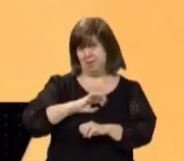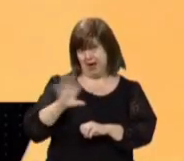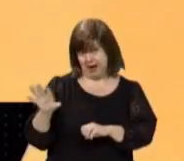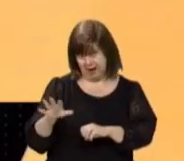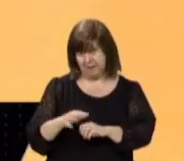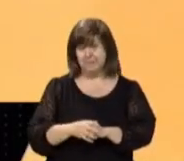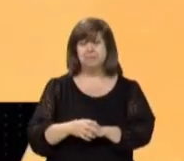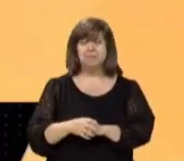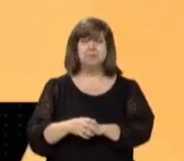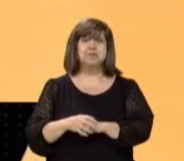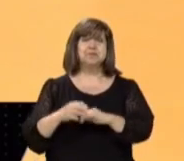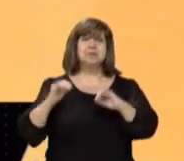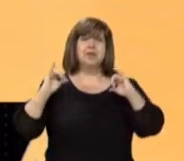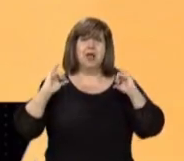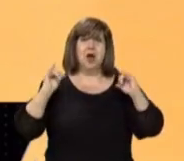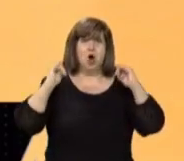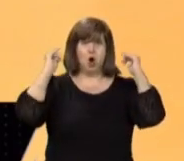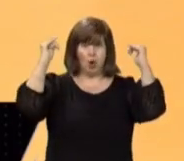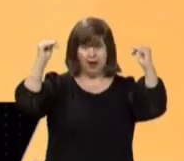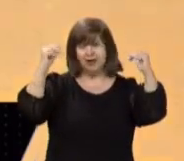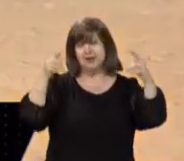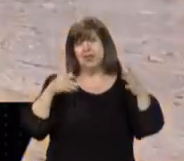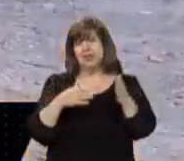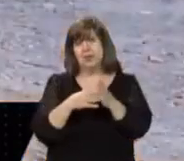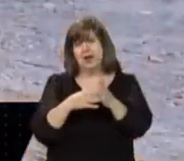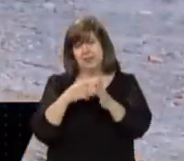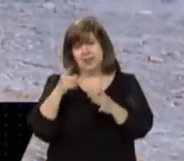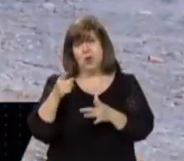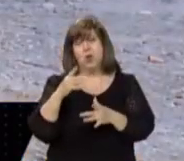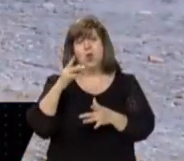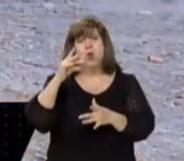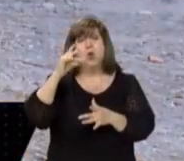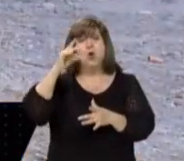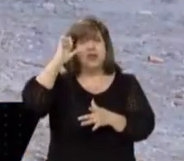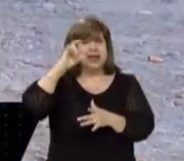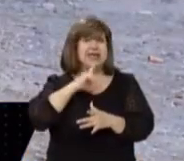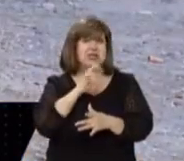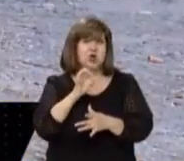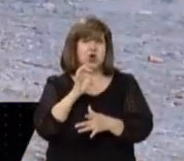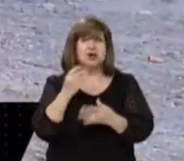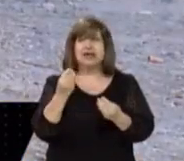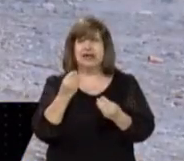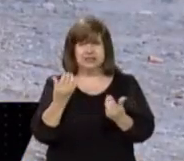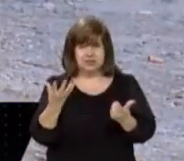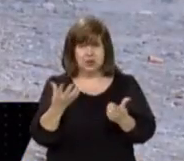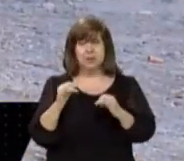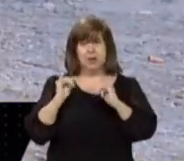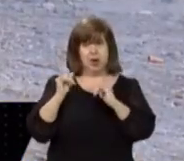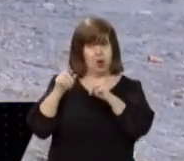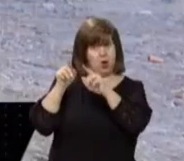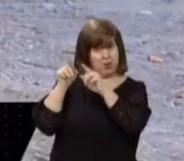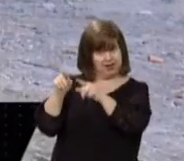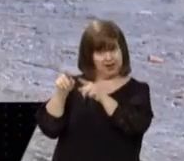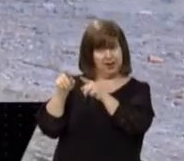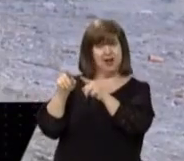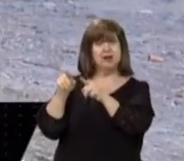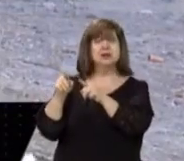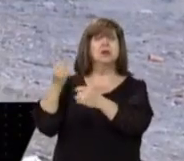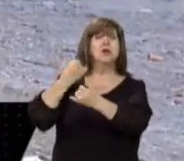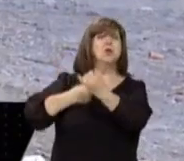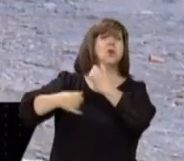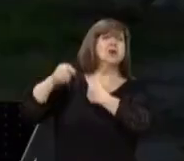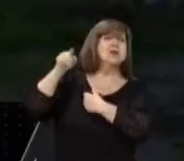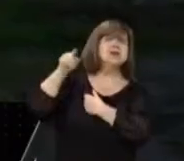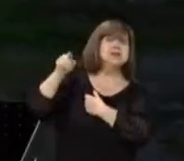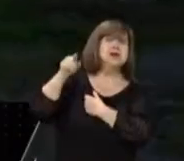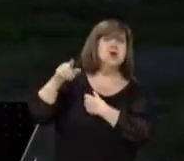Cuando un adolescente comete un delito, de acuerdo a su comportamiento, pasan por diferentes espacios. El joven de nuestra historia nos cuenta